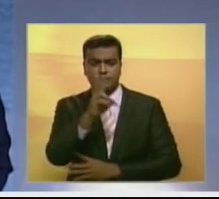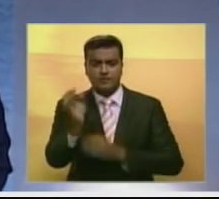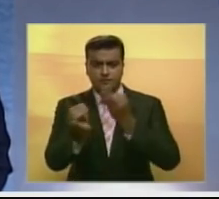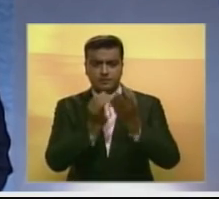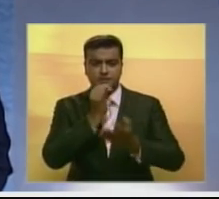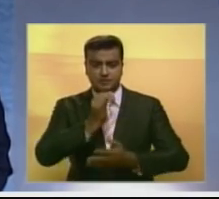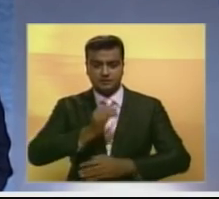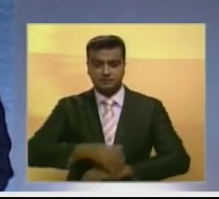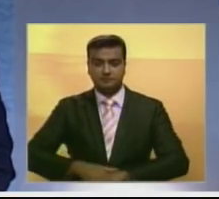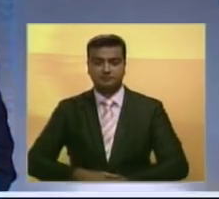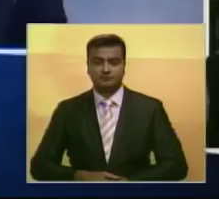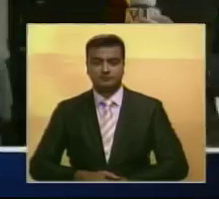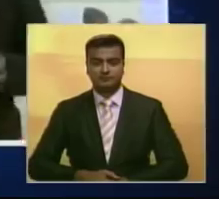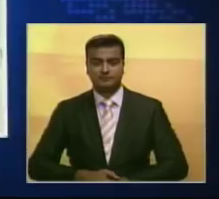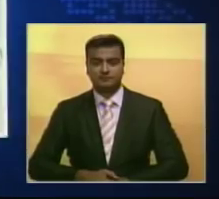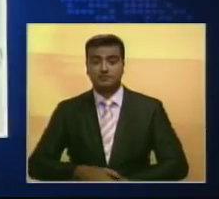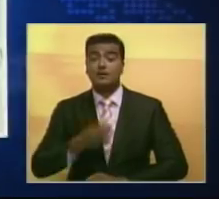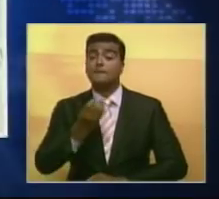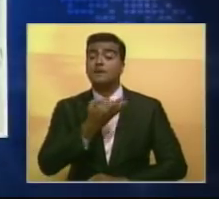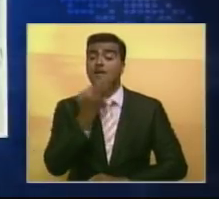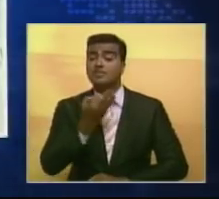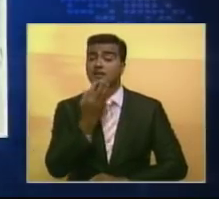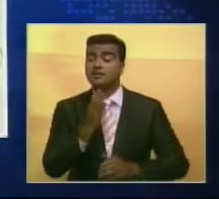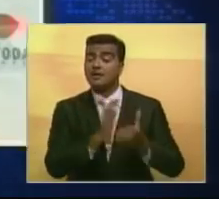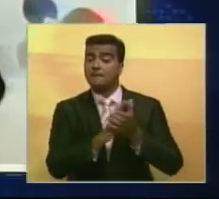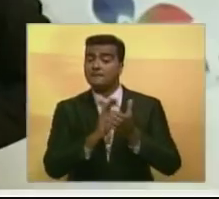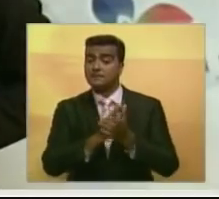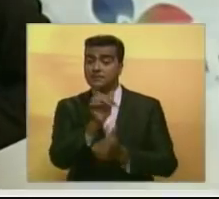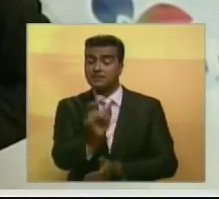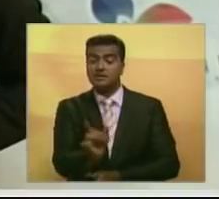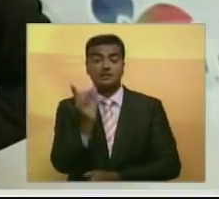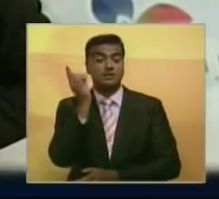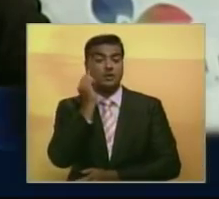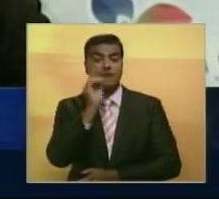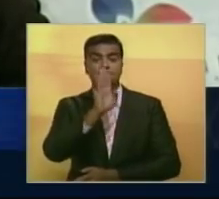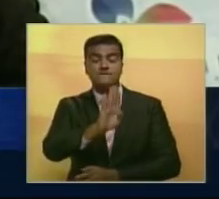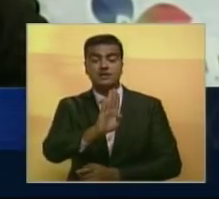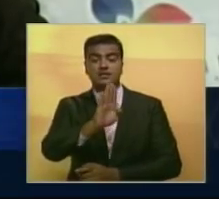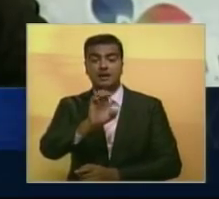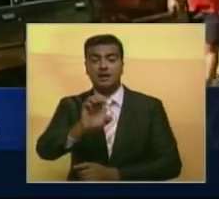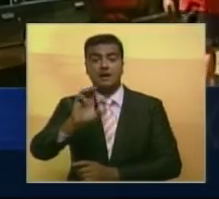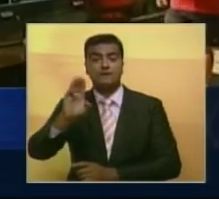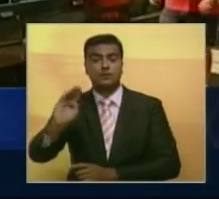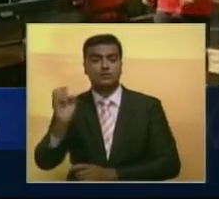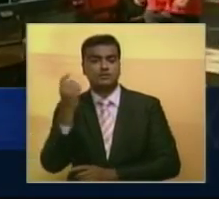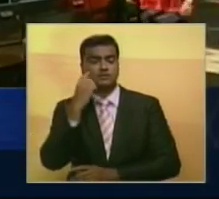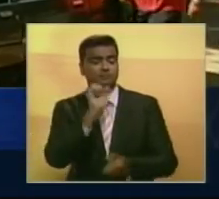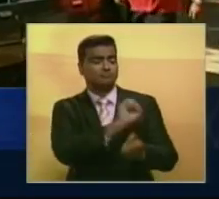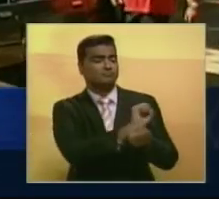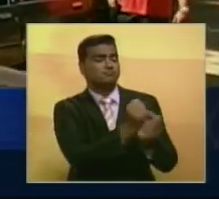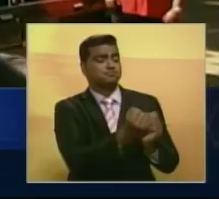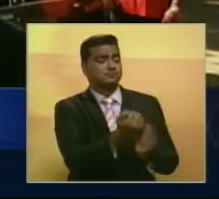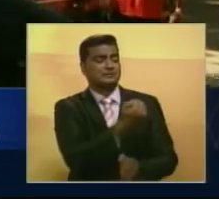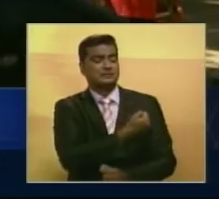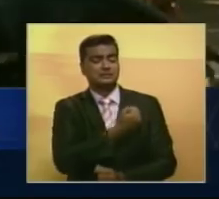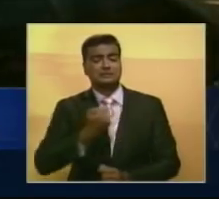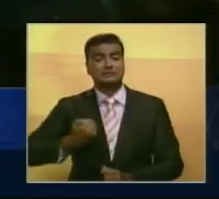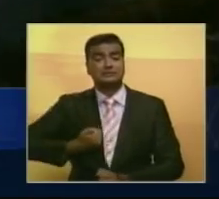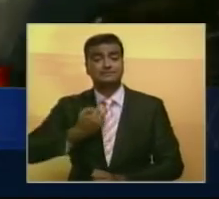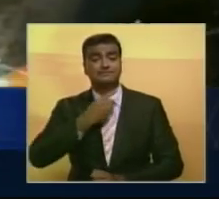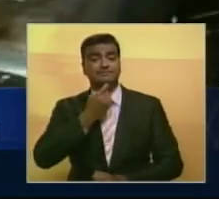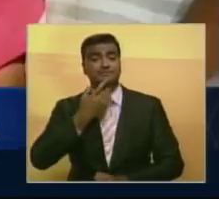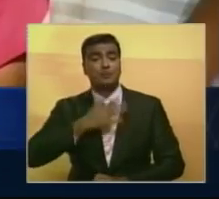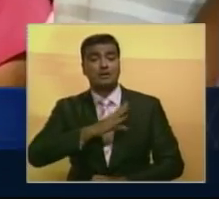nos da los detalles. Buenas tardes, amigos. La señora Berta Elena Botelho fue localizada maniatada con heridas de arma